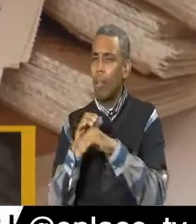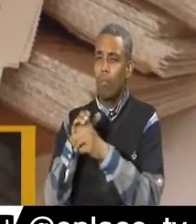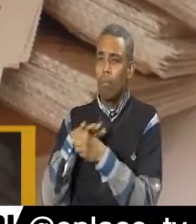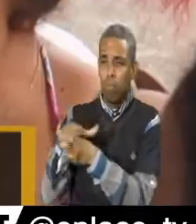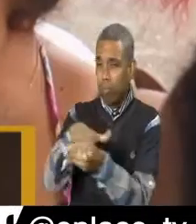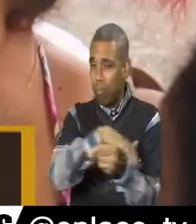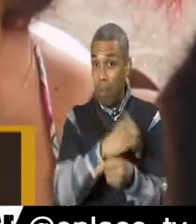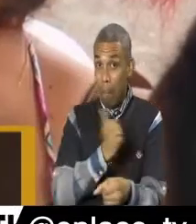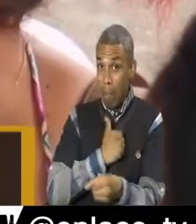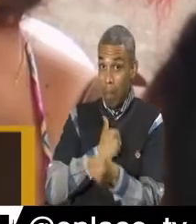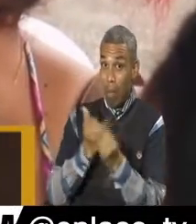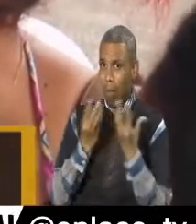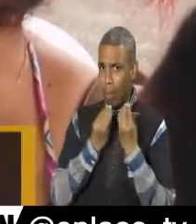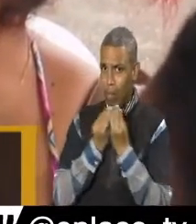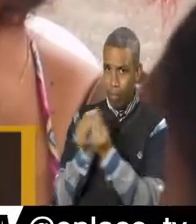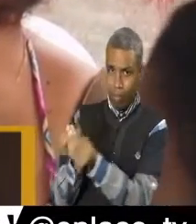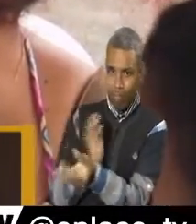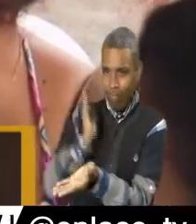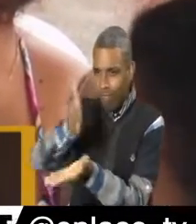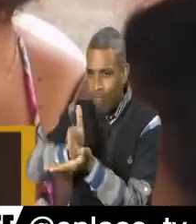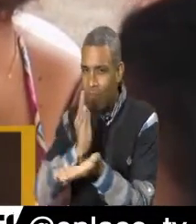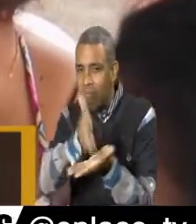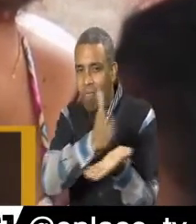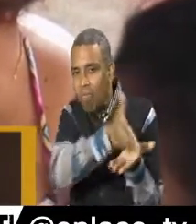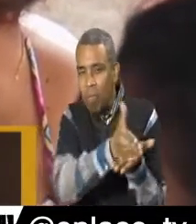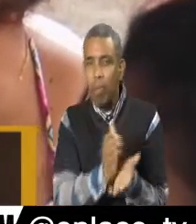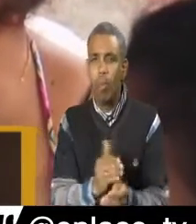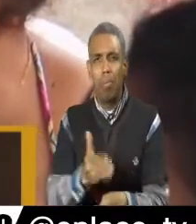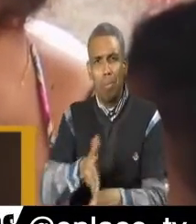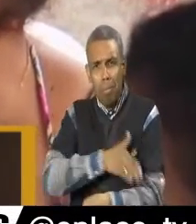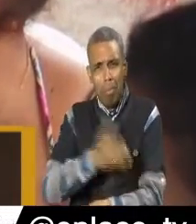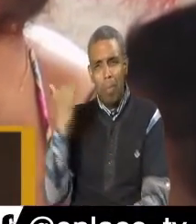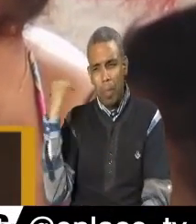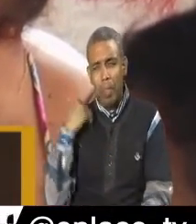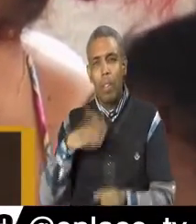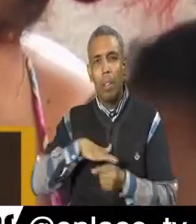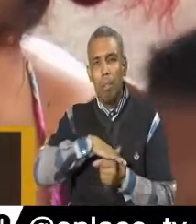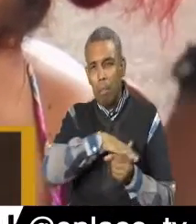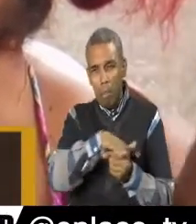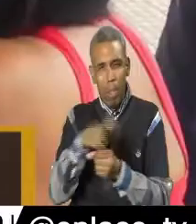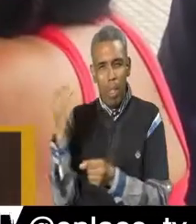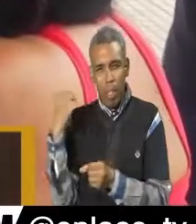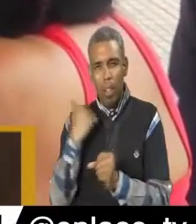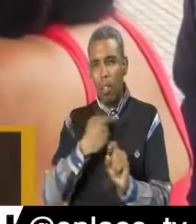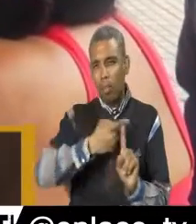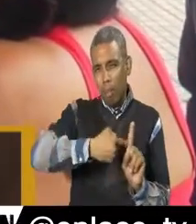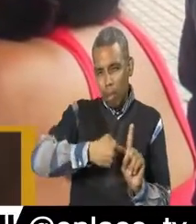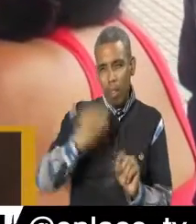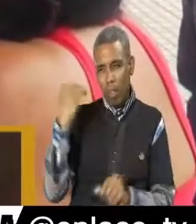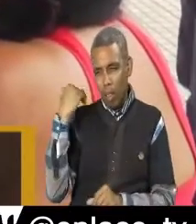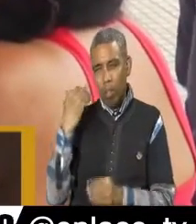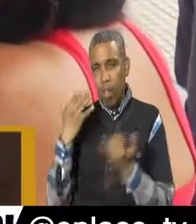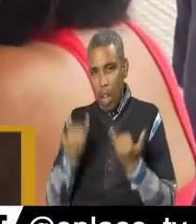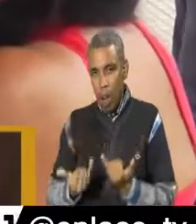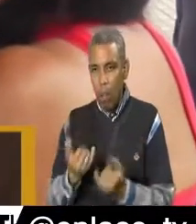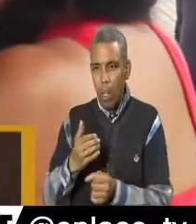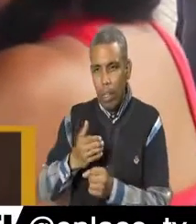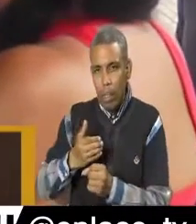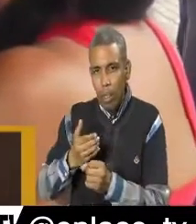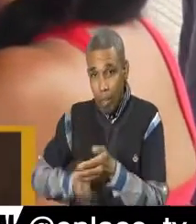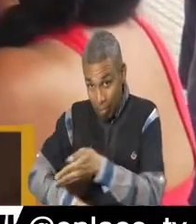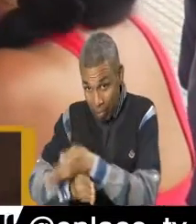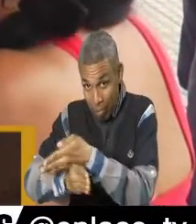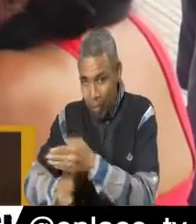afiliados. Ya iniciamos en meses anteriores con la Comuna 4, ahorita estamos con la Comuna 5, esperamos que todos y cada